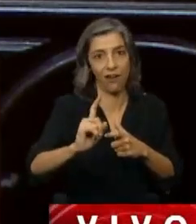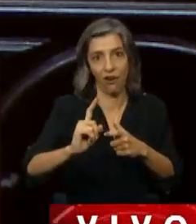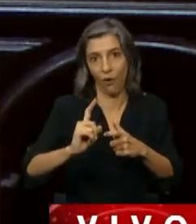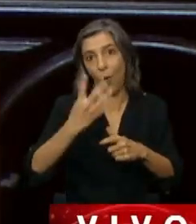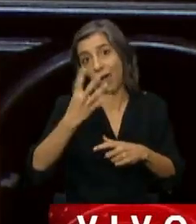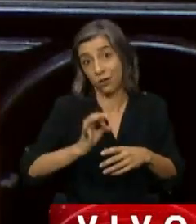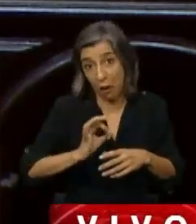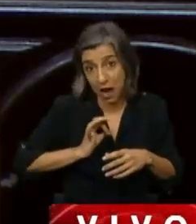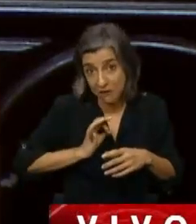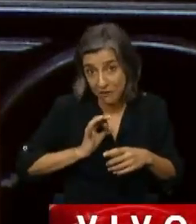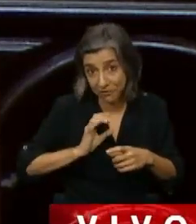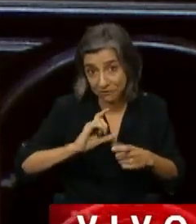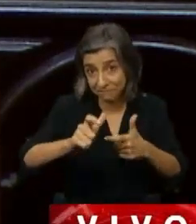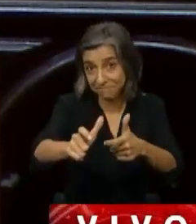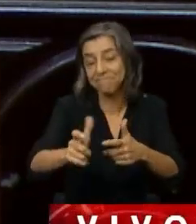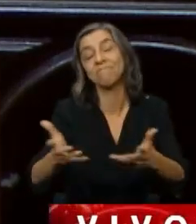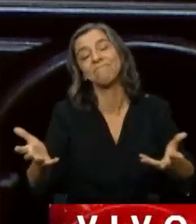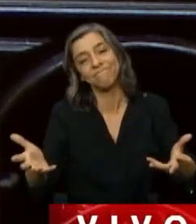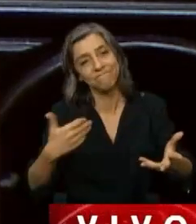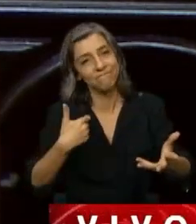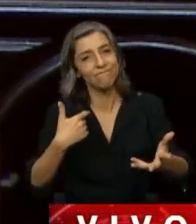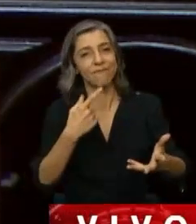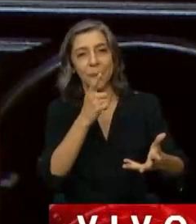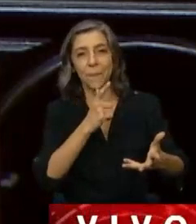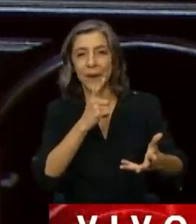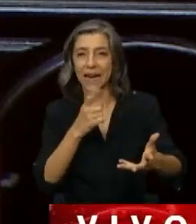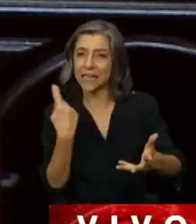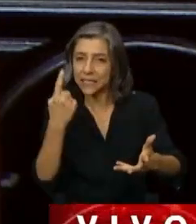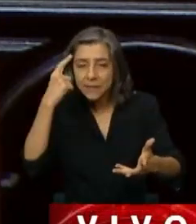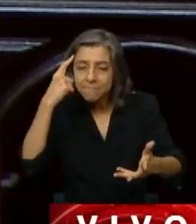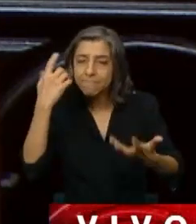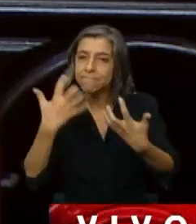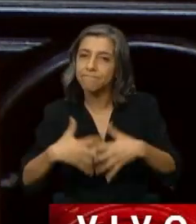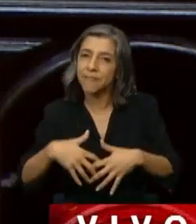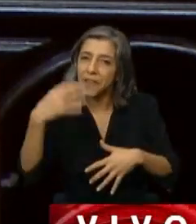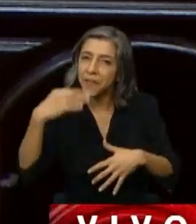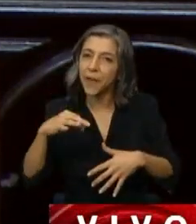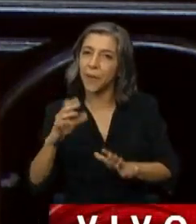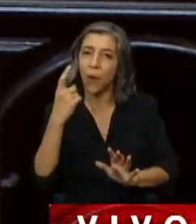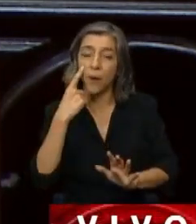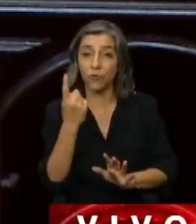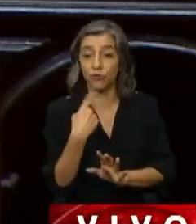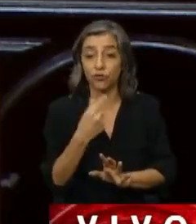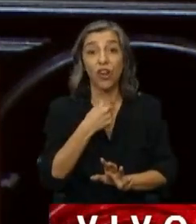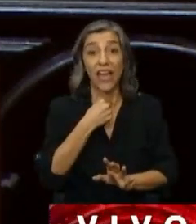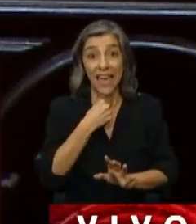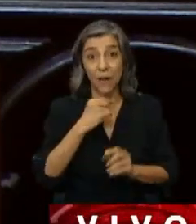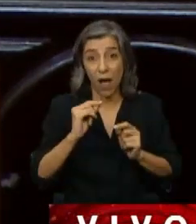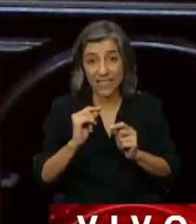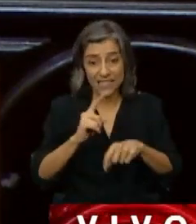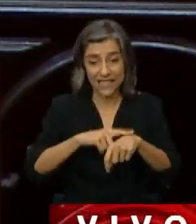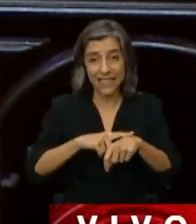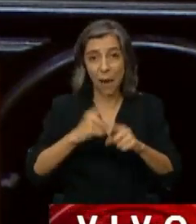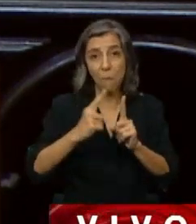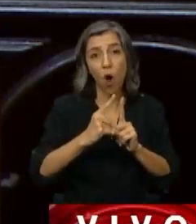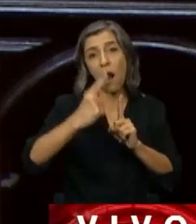que haya intención de estirar o incentivar aún más el calendario electoral, porque eso también